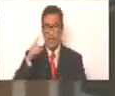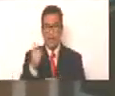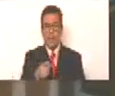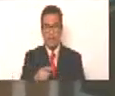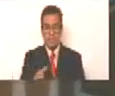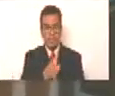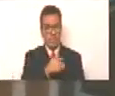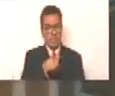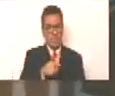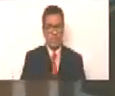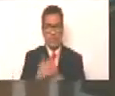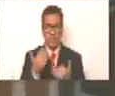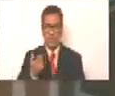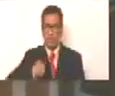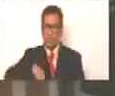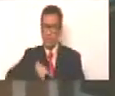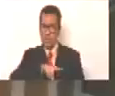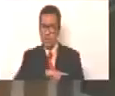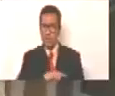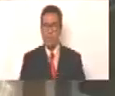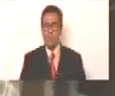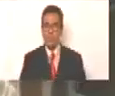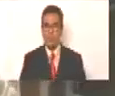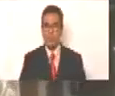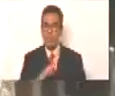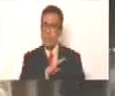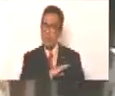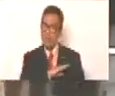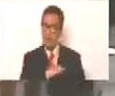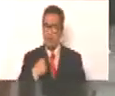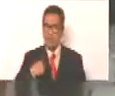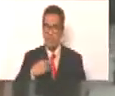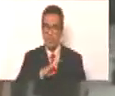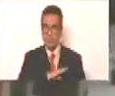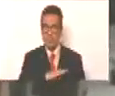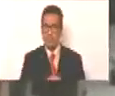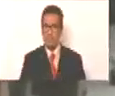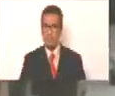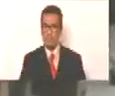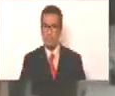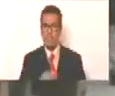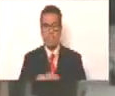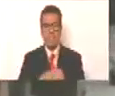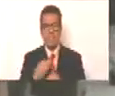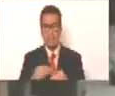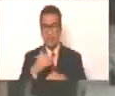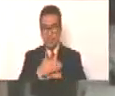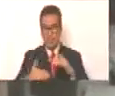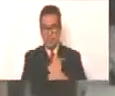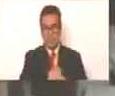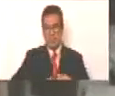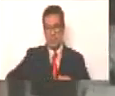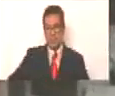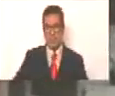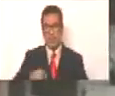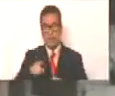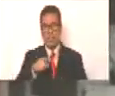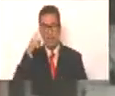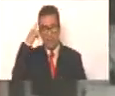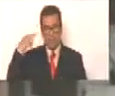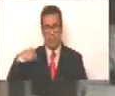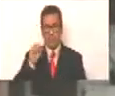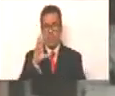así nosotros, me llevó a mí a ser vicepresidenta en esta honorable Asamblea